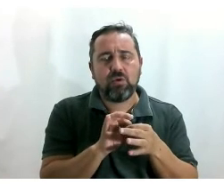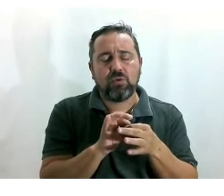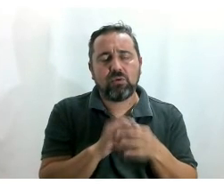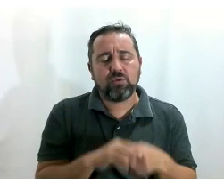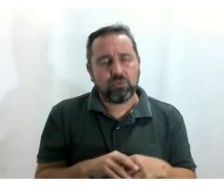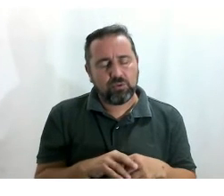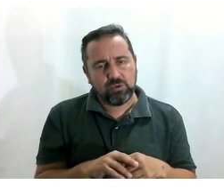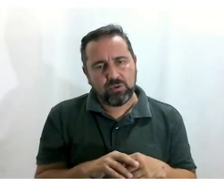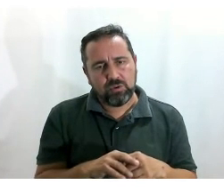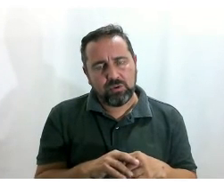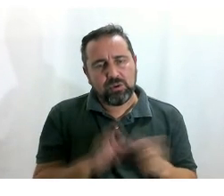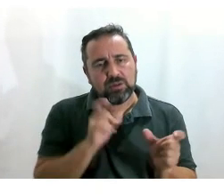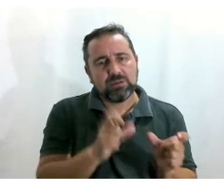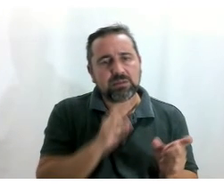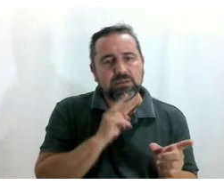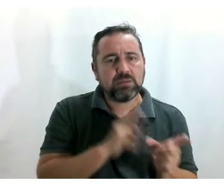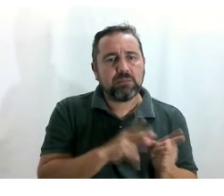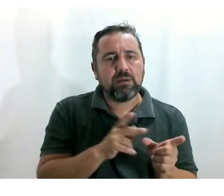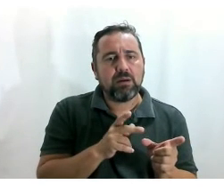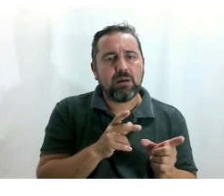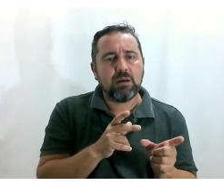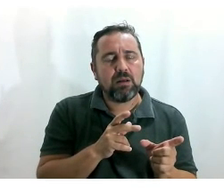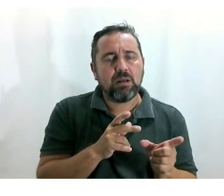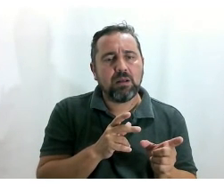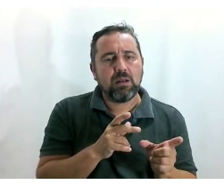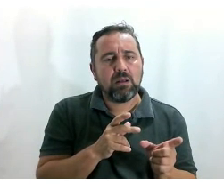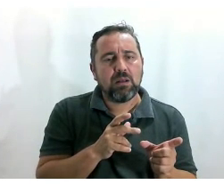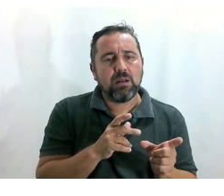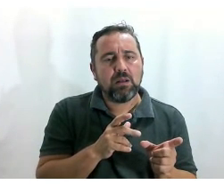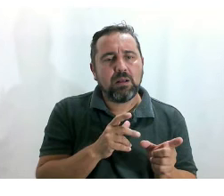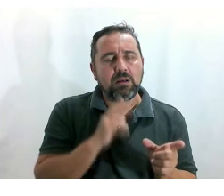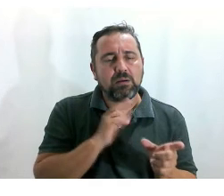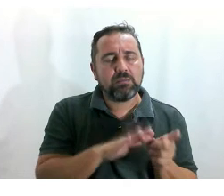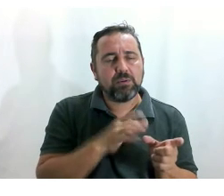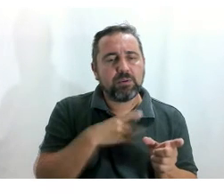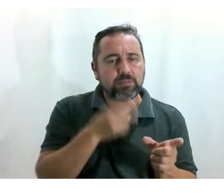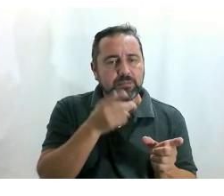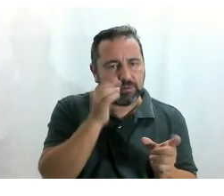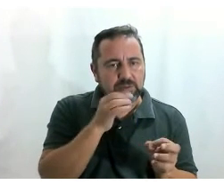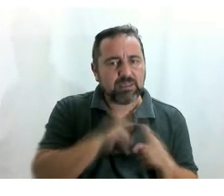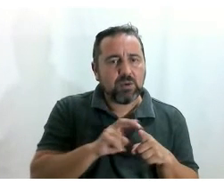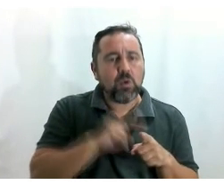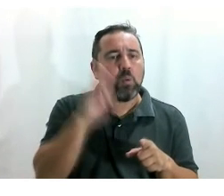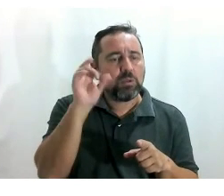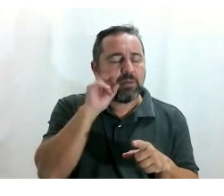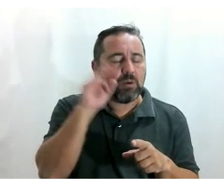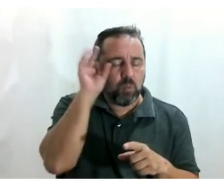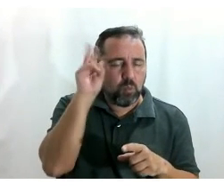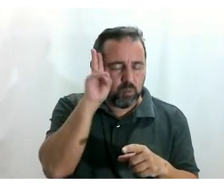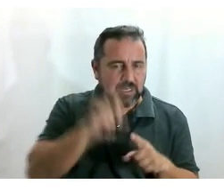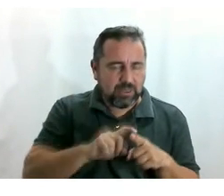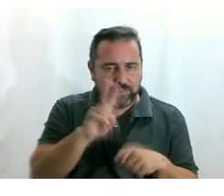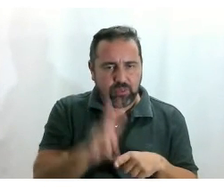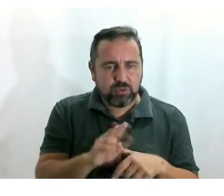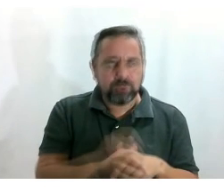los casos de retinosis por pigmentaria con úlcer tipo 2. Preguntarse